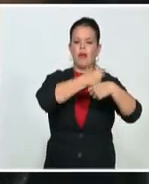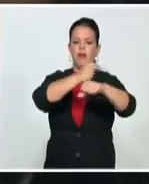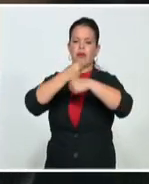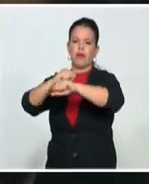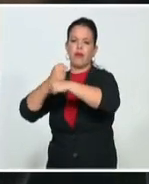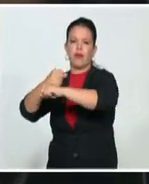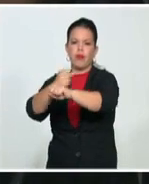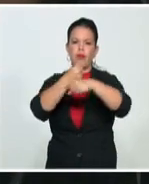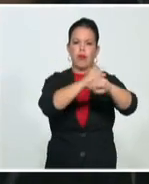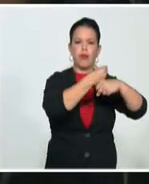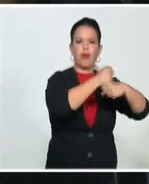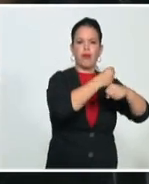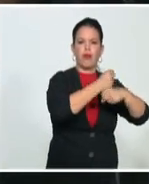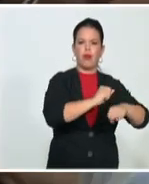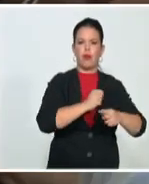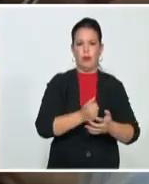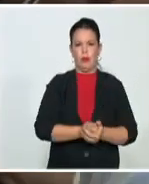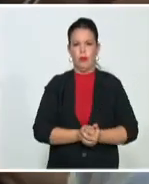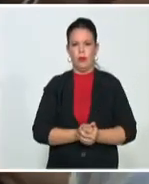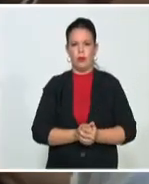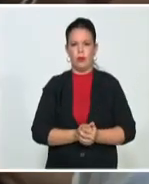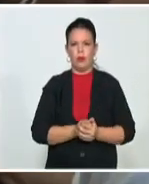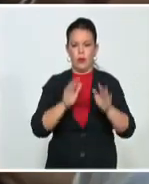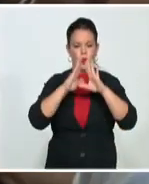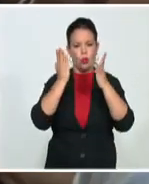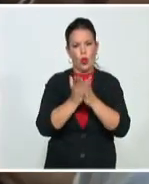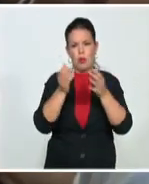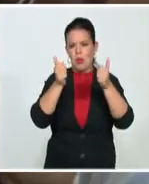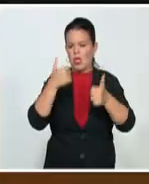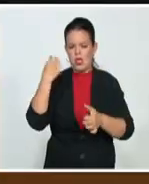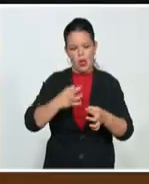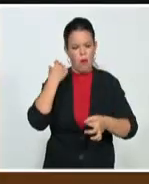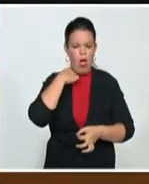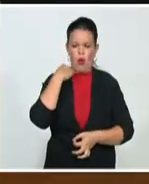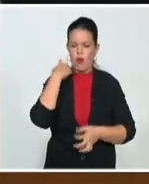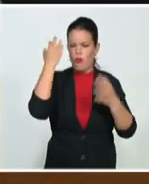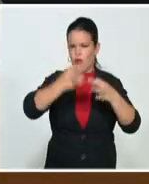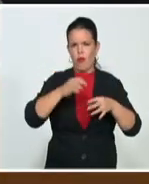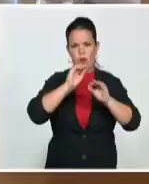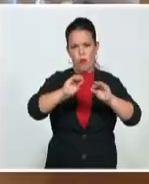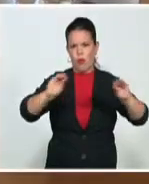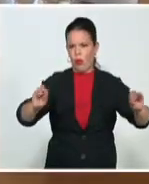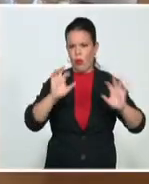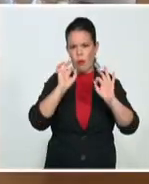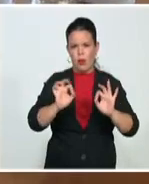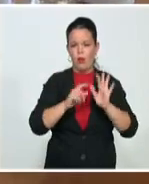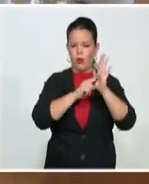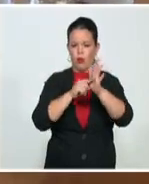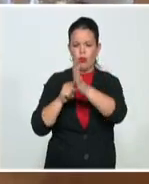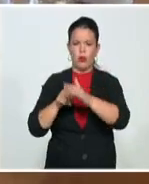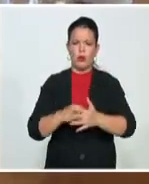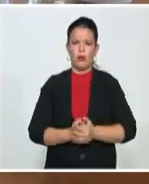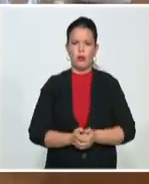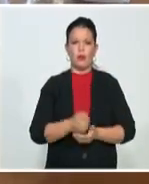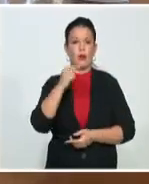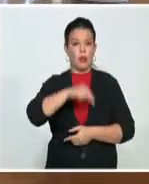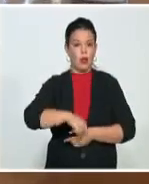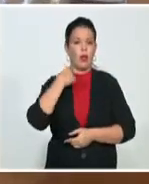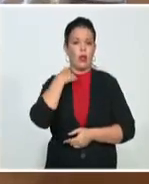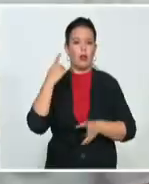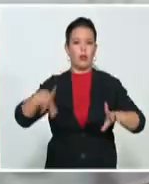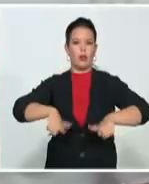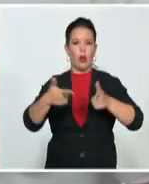y este año hacemos la misma convocatoria. Cada actividad se ha planificado respetando las medidas preventivas para evitar la propagación de la